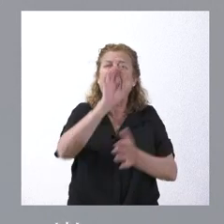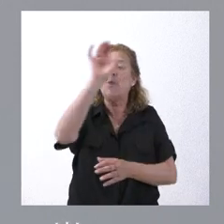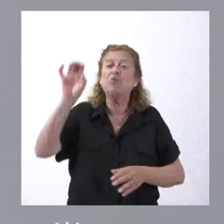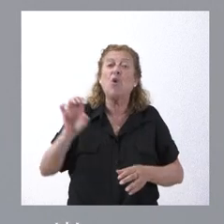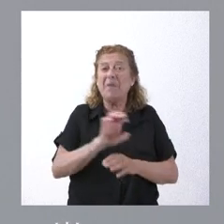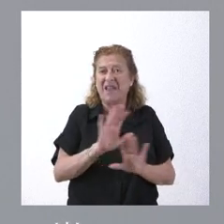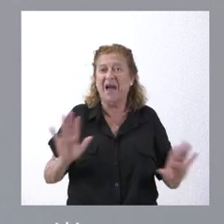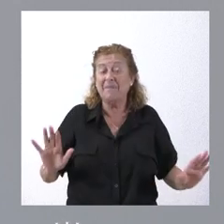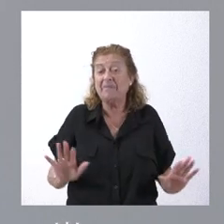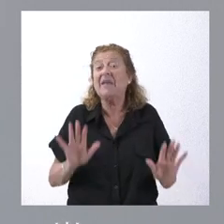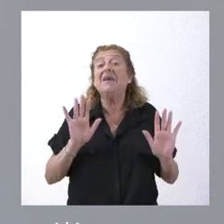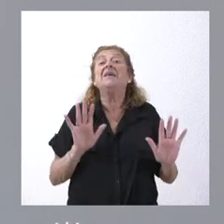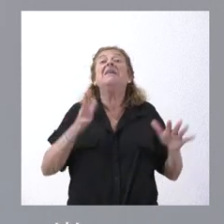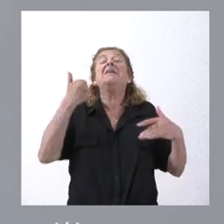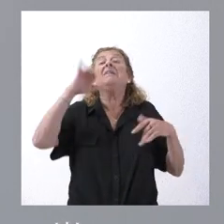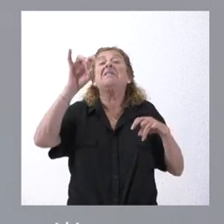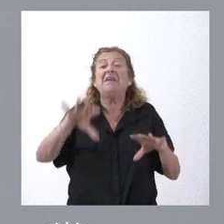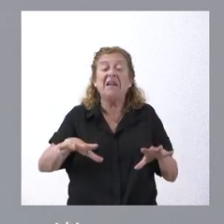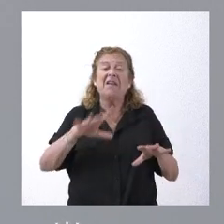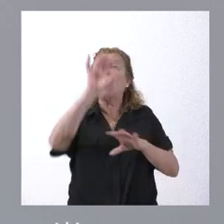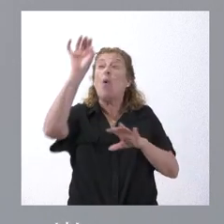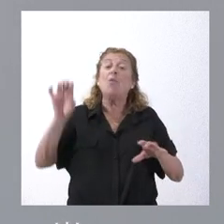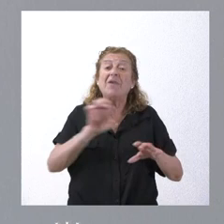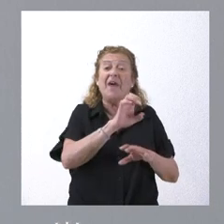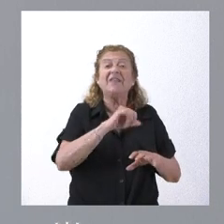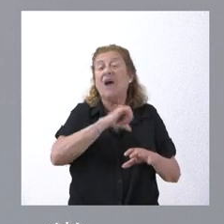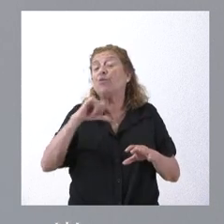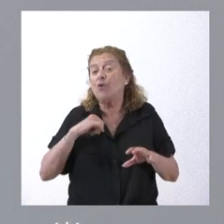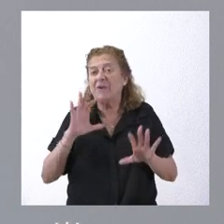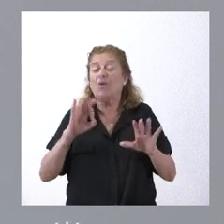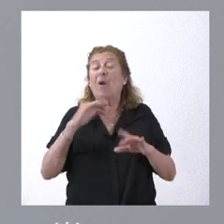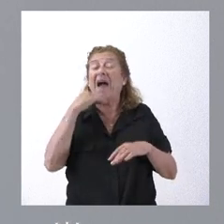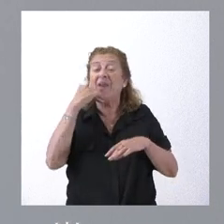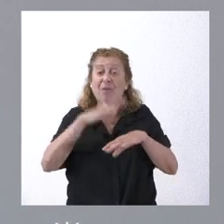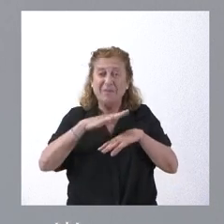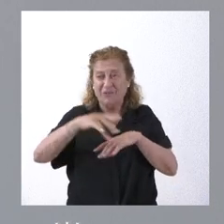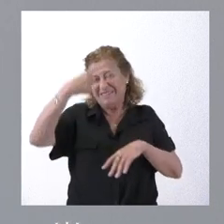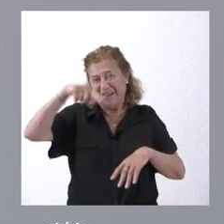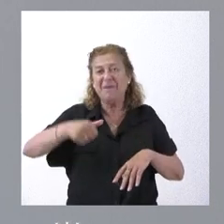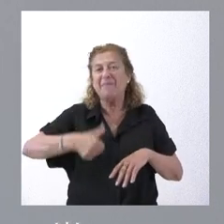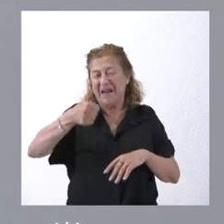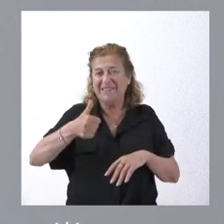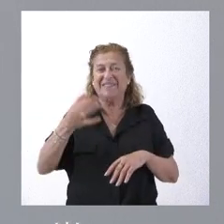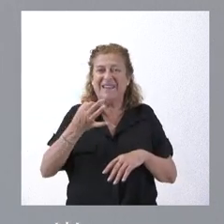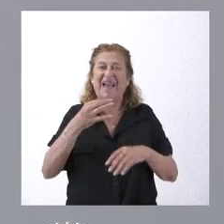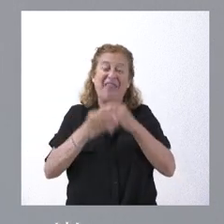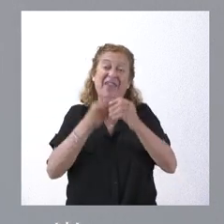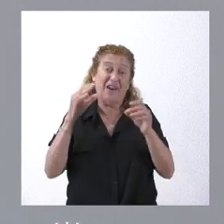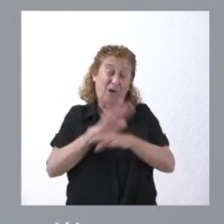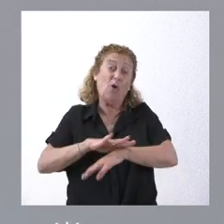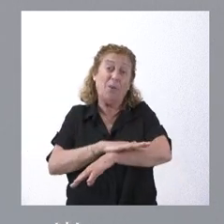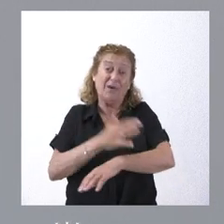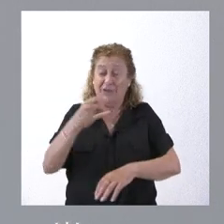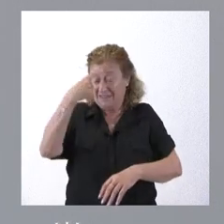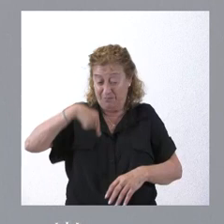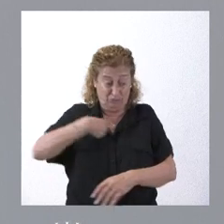y hay quien en las comunidades autónomas, o alguna de ellas al menos, sabe más de lo que va a hacer el Gobierno, de lo que sabemos